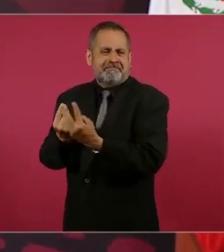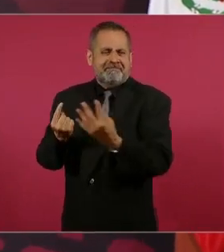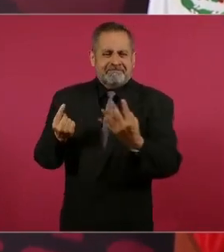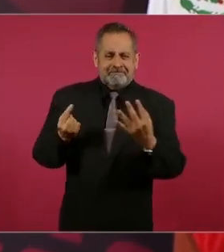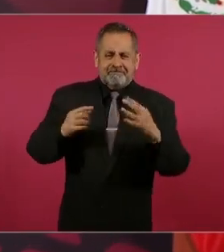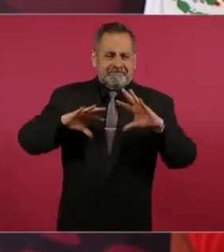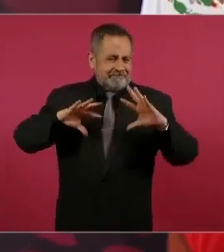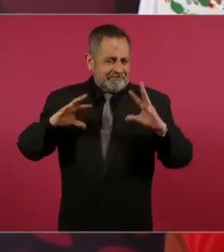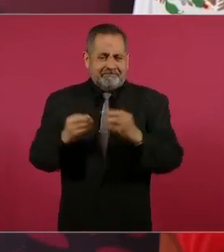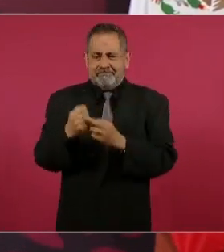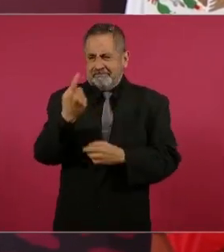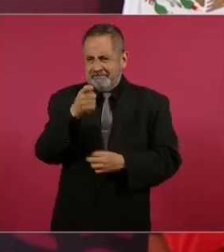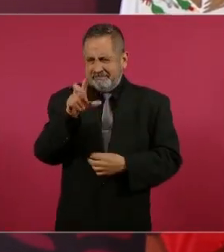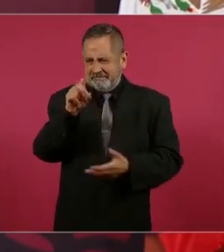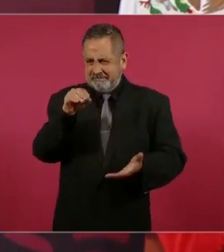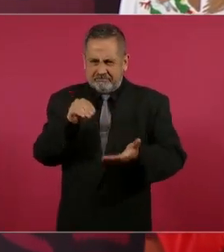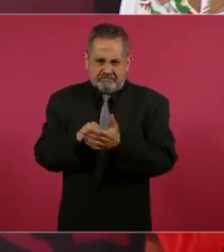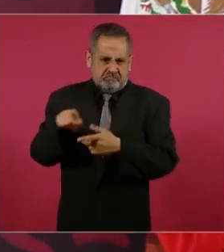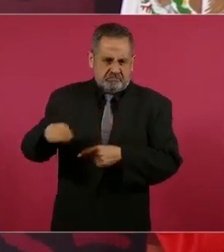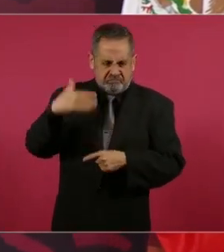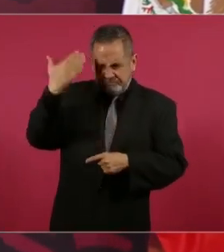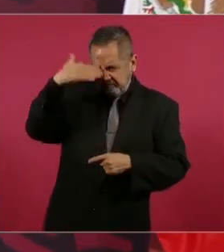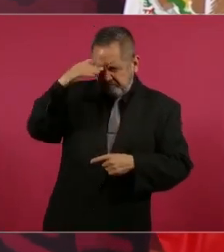disciplinados, profesionales.